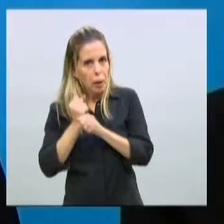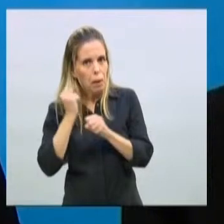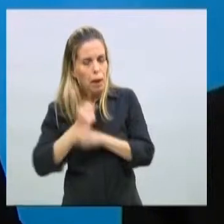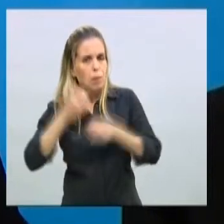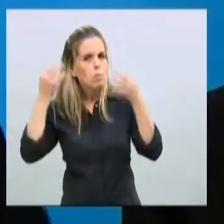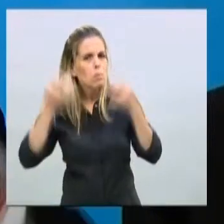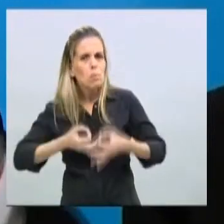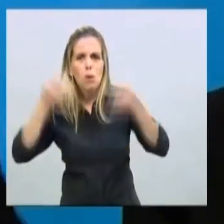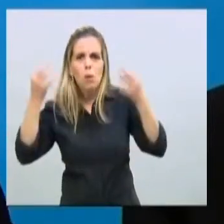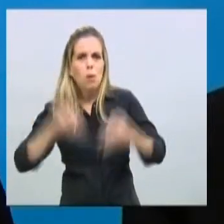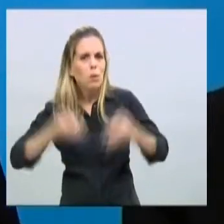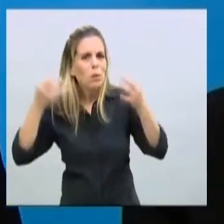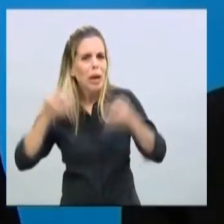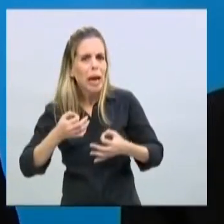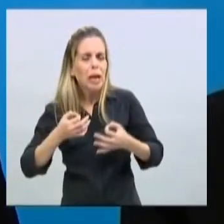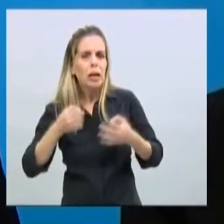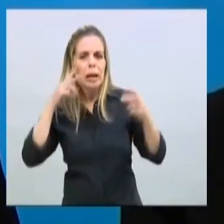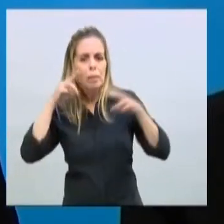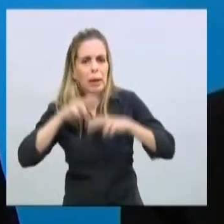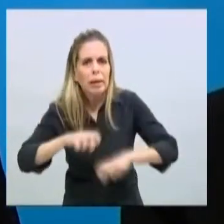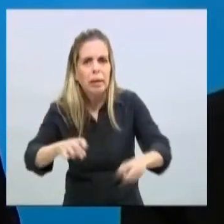magnífico, magnífico.